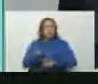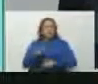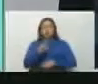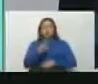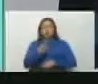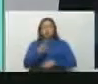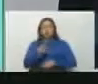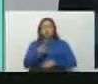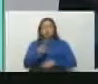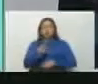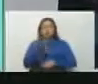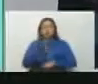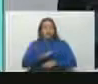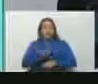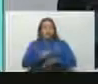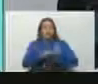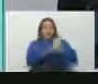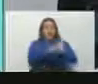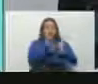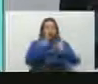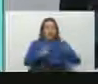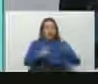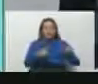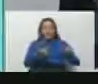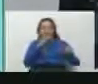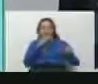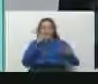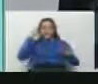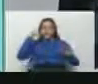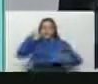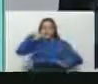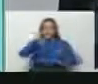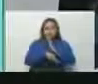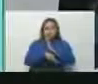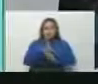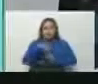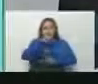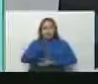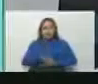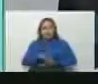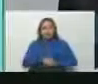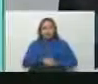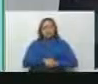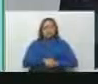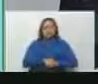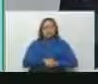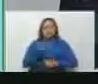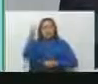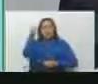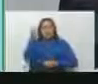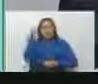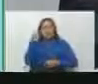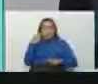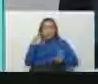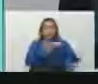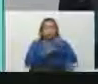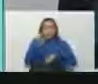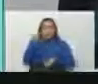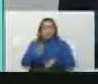el signo, pero no se le daba el contenido que tenía. Yo creo que con la Revolución Bolivariana hubo una resemantización. Es